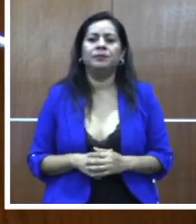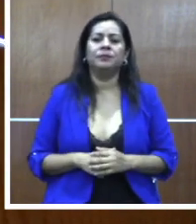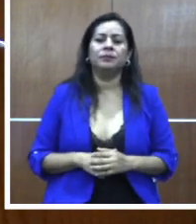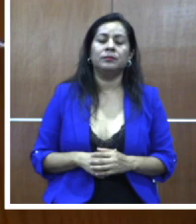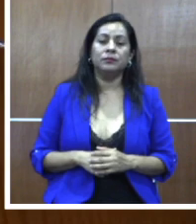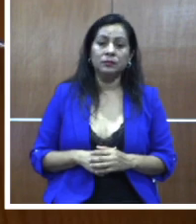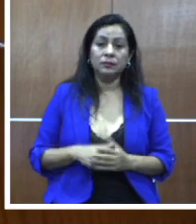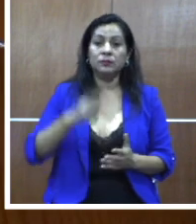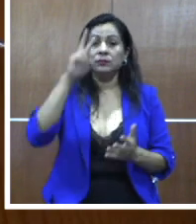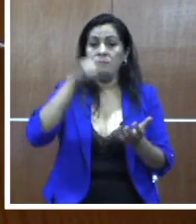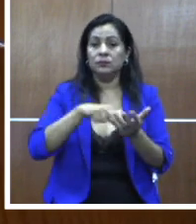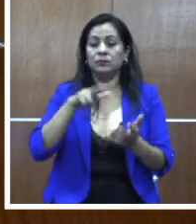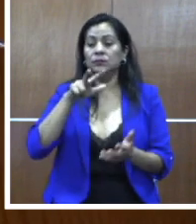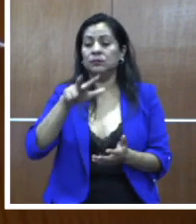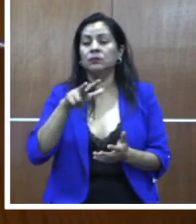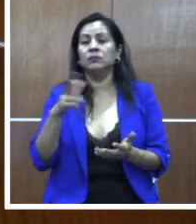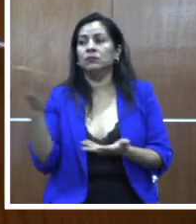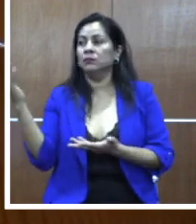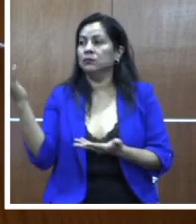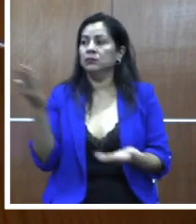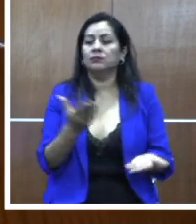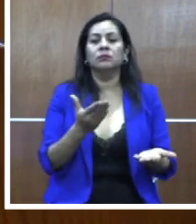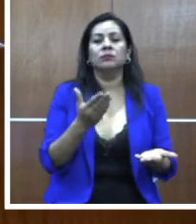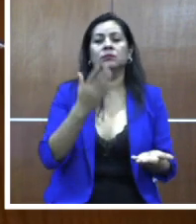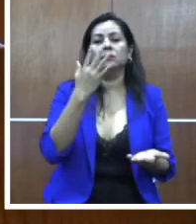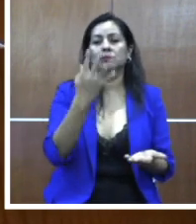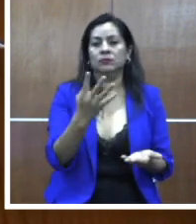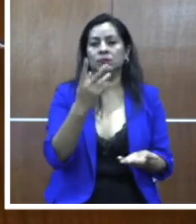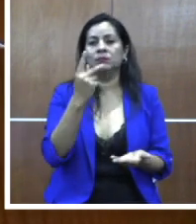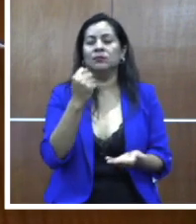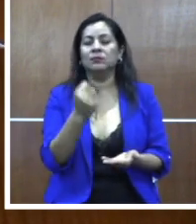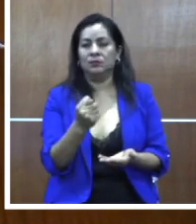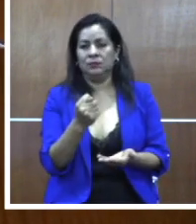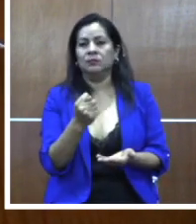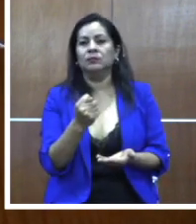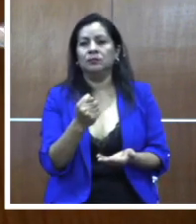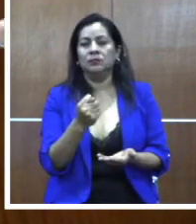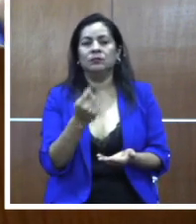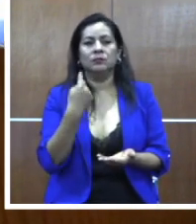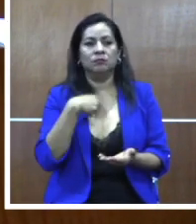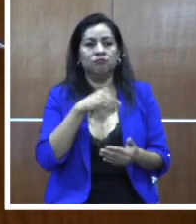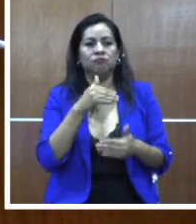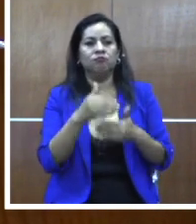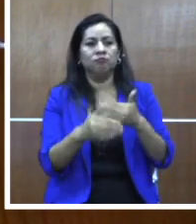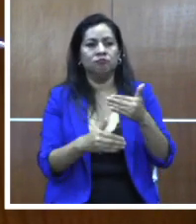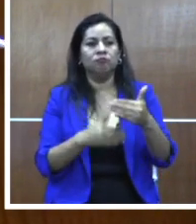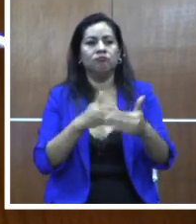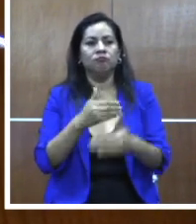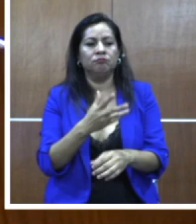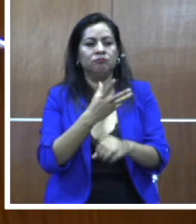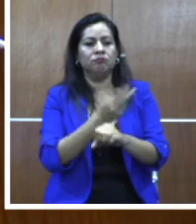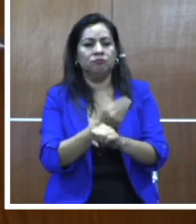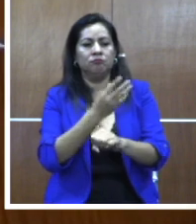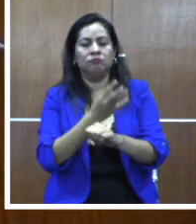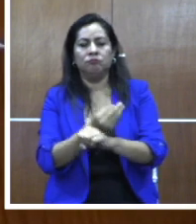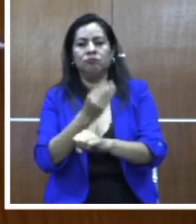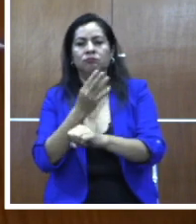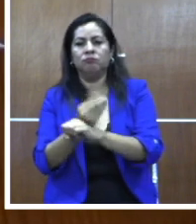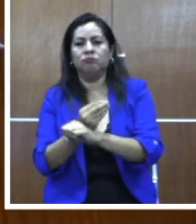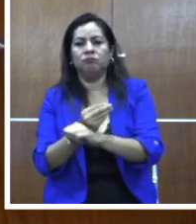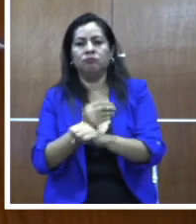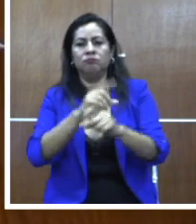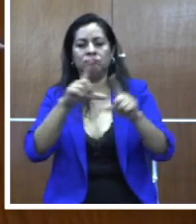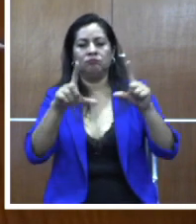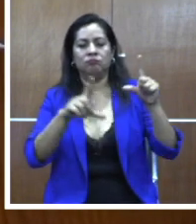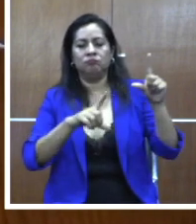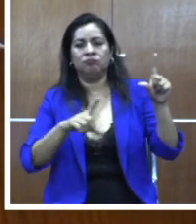Desde 2018, con la llegada de la Cuarta Transformación, hemos caminado hacia la restauración de la